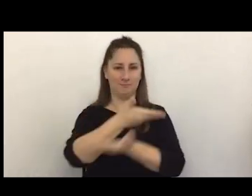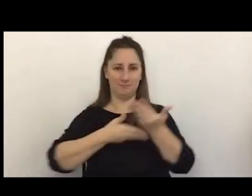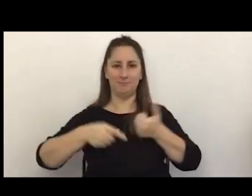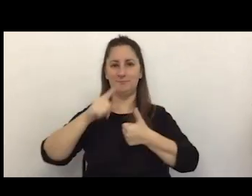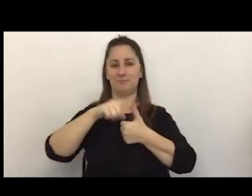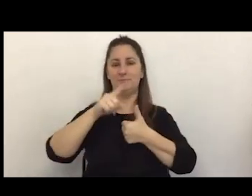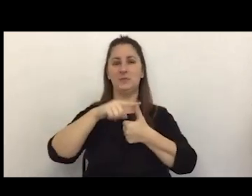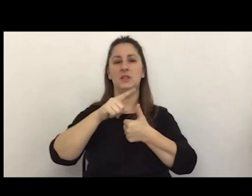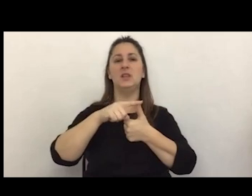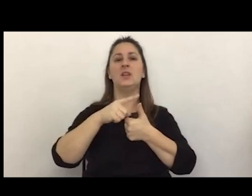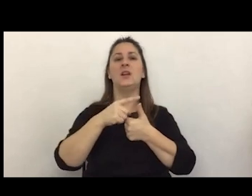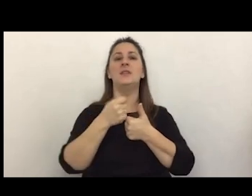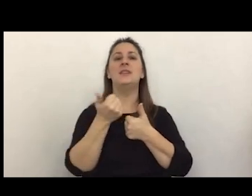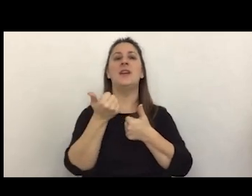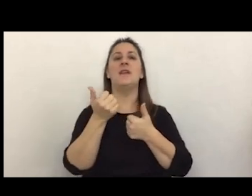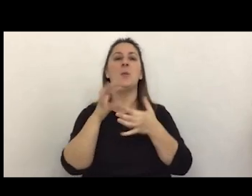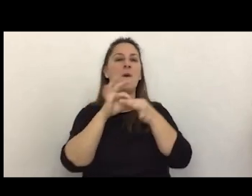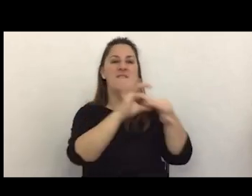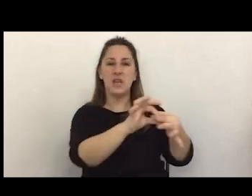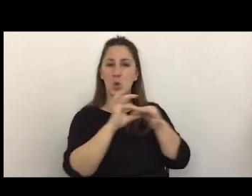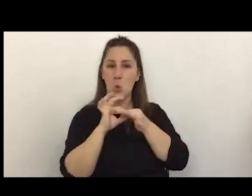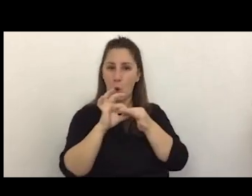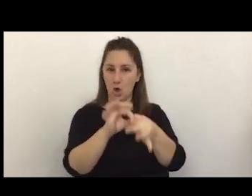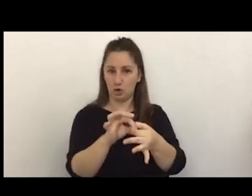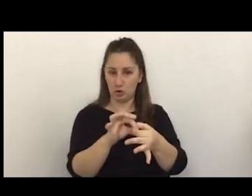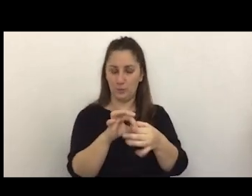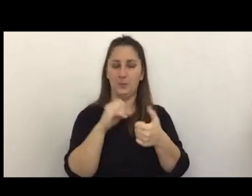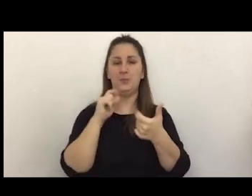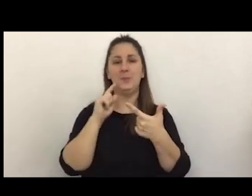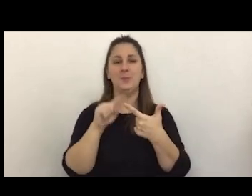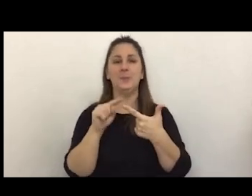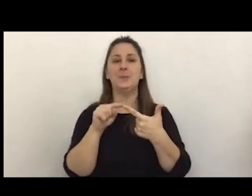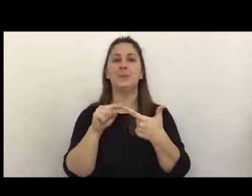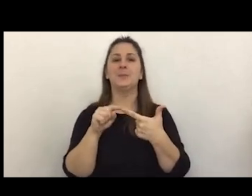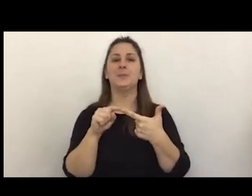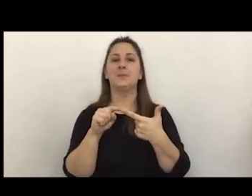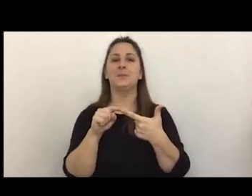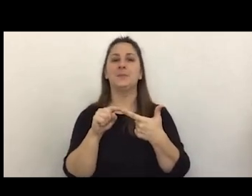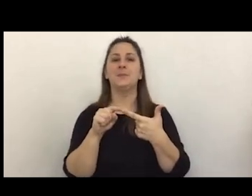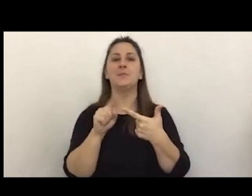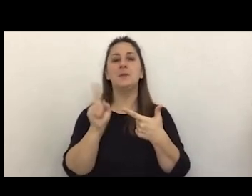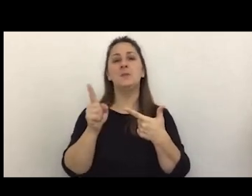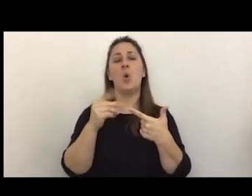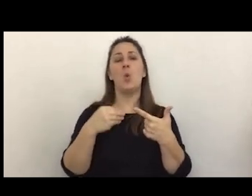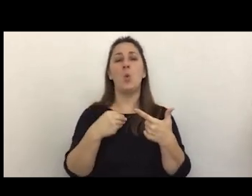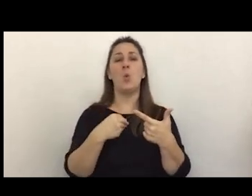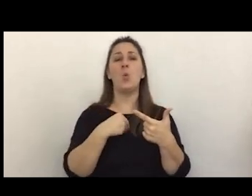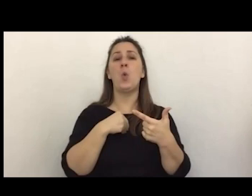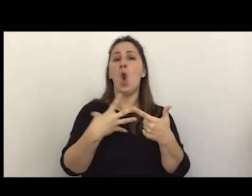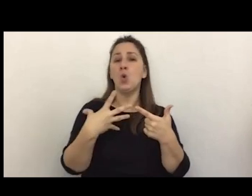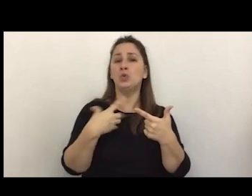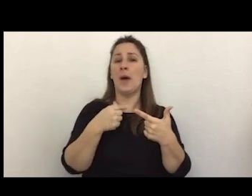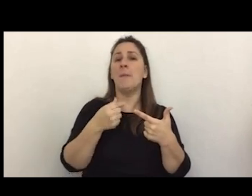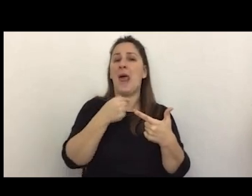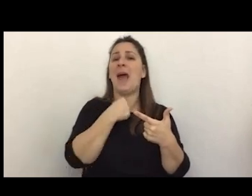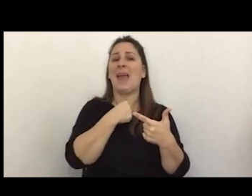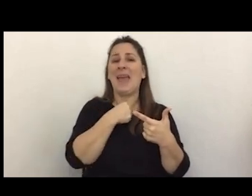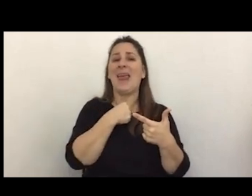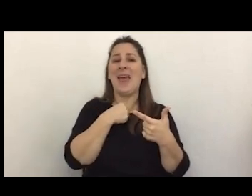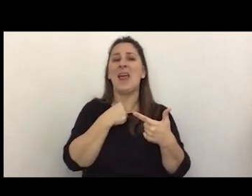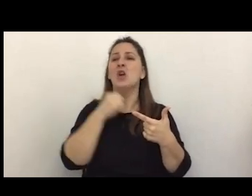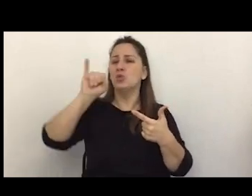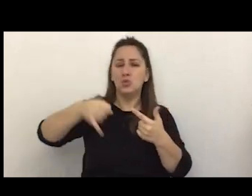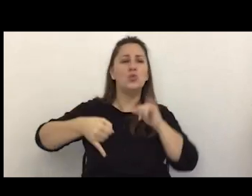de la filiación. En segundo lugar, la denominada voluntad procreacional, o sea, el consentimiento para